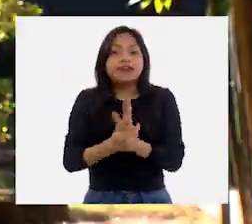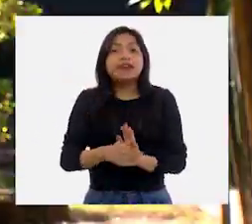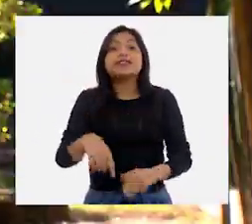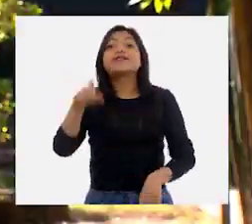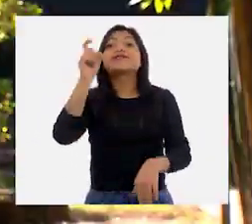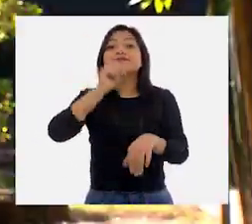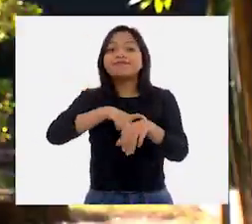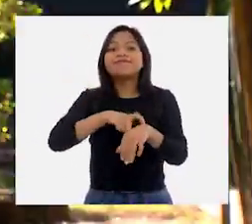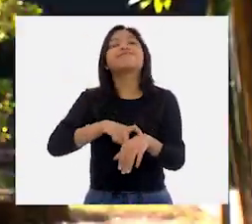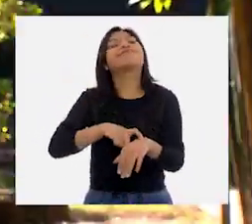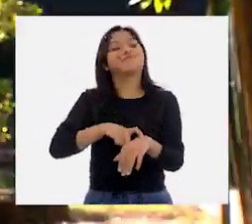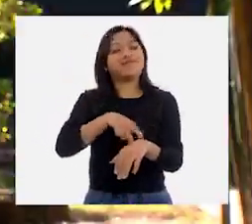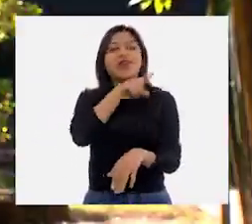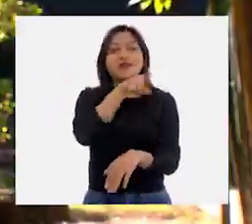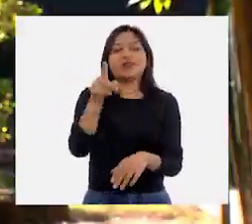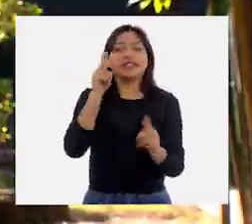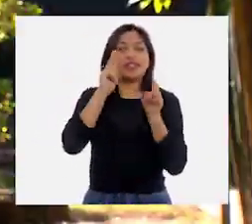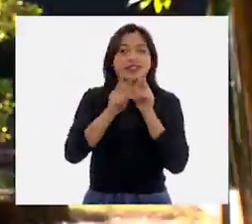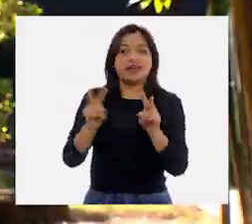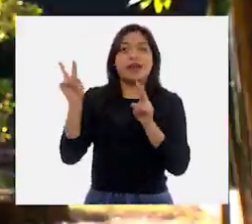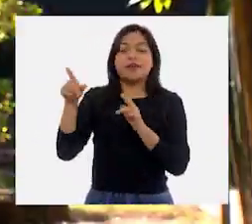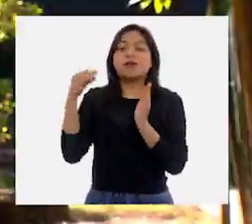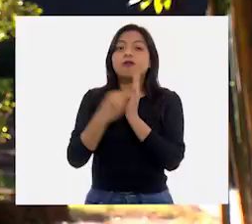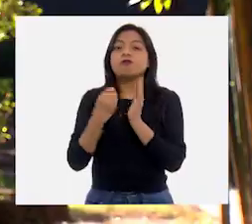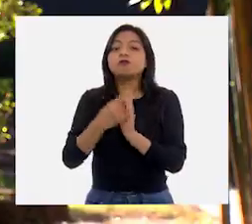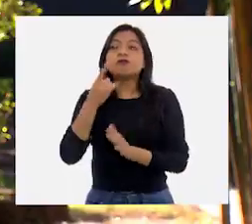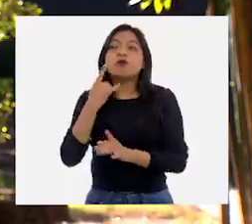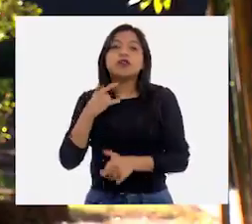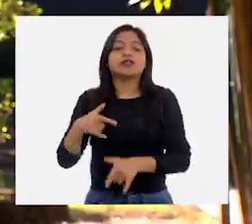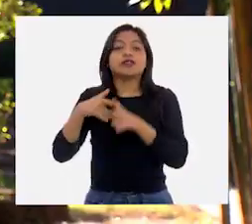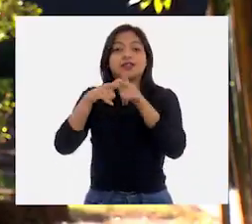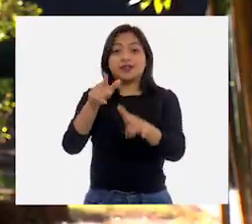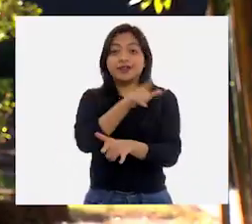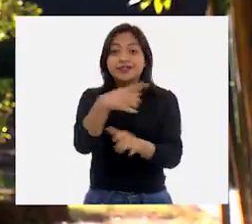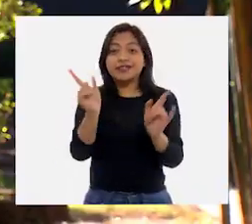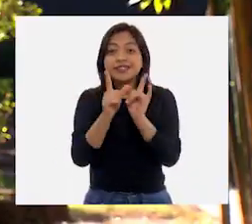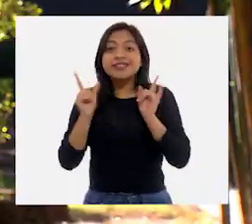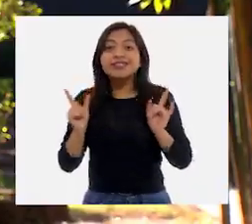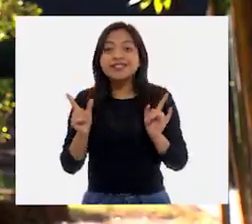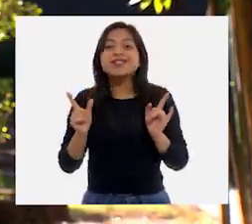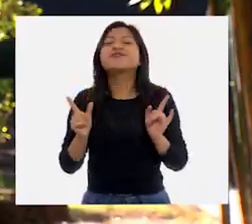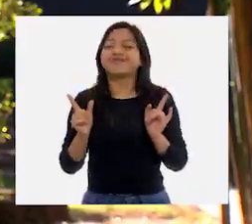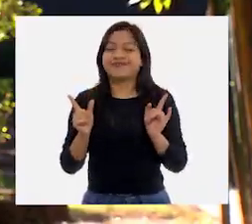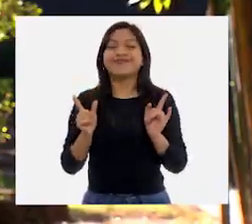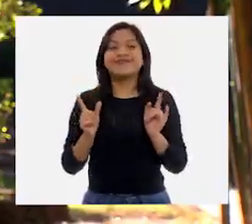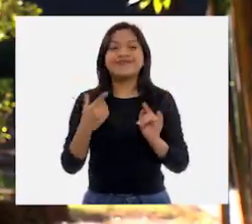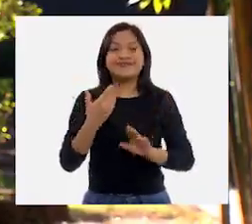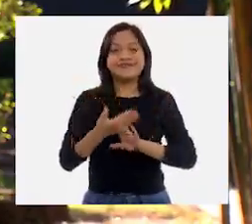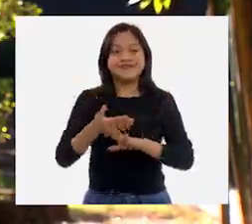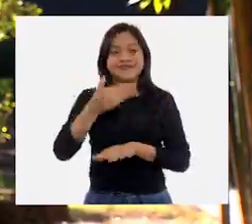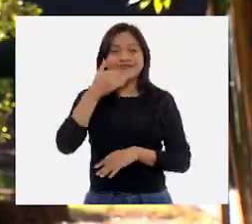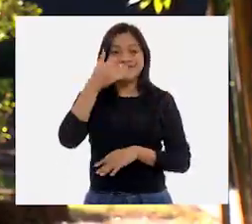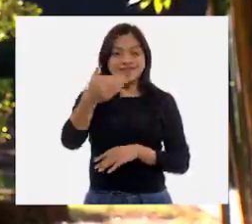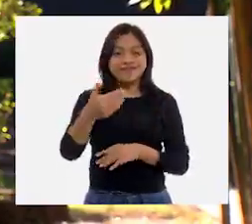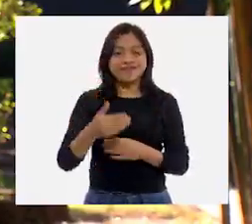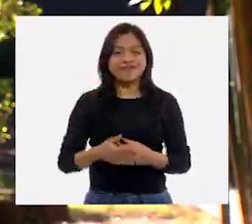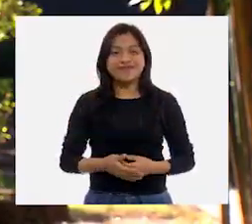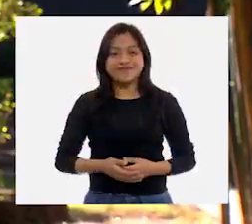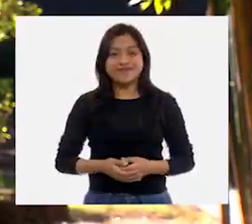es momento de continuar con el programa de hoy. ¿Listas? ¿Listos?